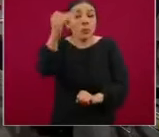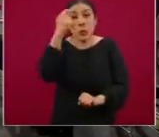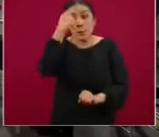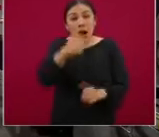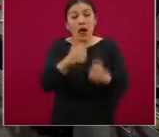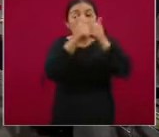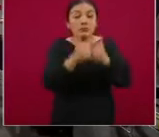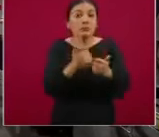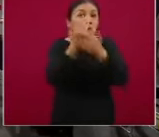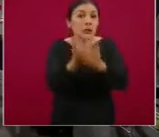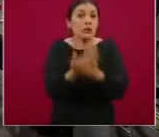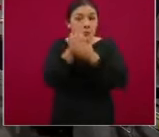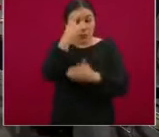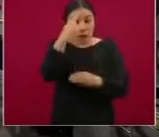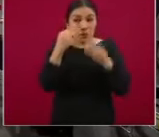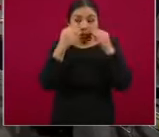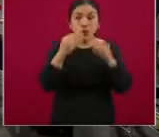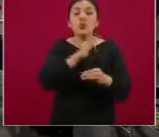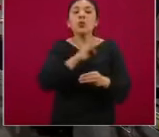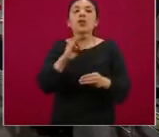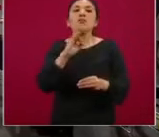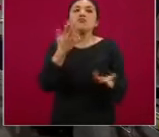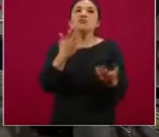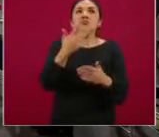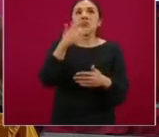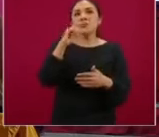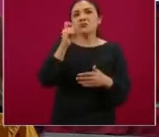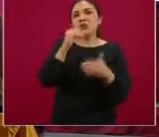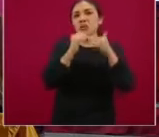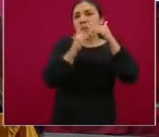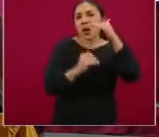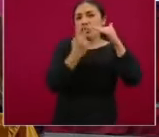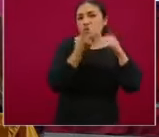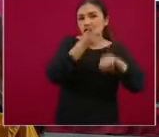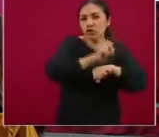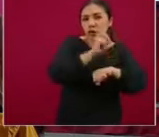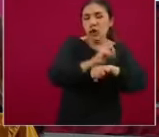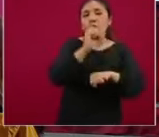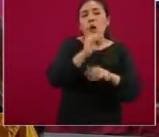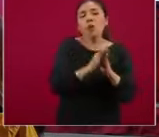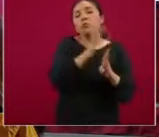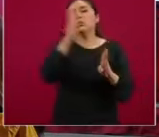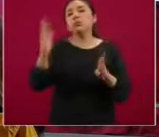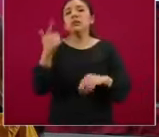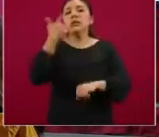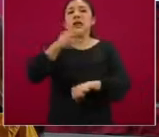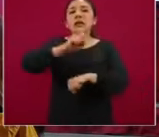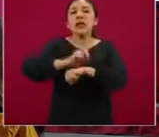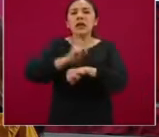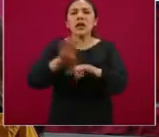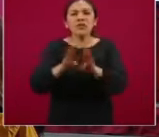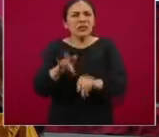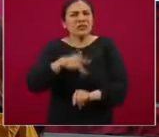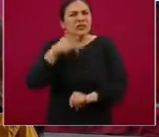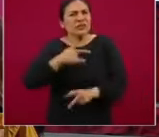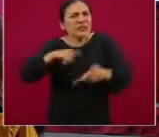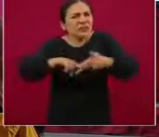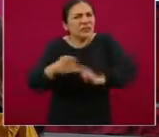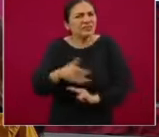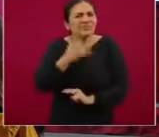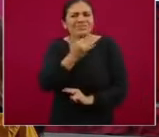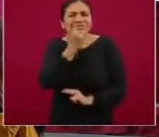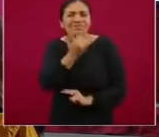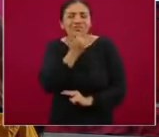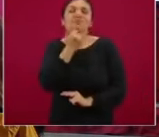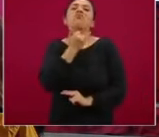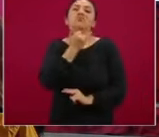prueba puede ir de -2 a 7 días en relación al inicio de síntomas, entonces estaríamos ante